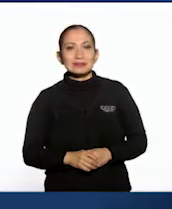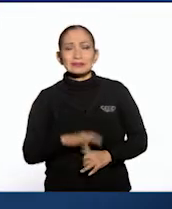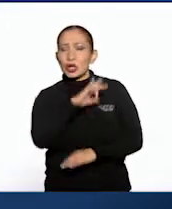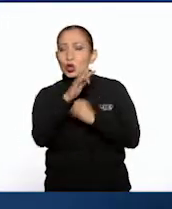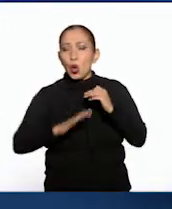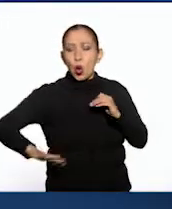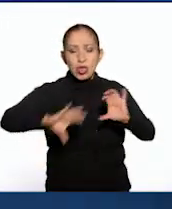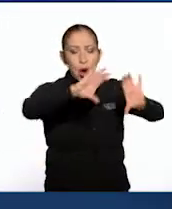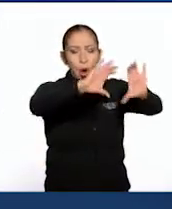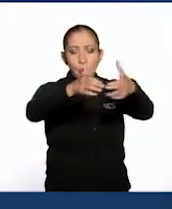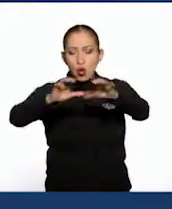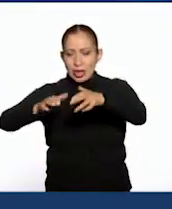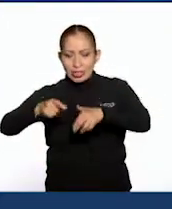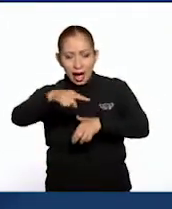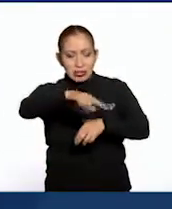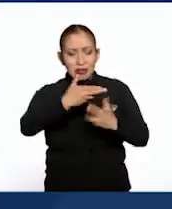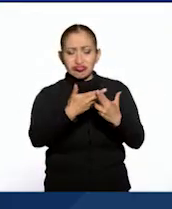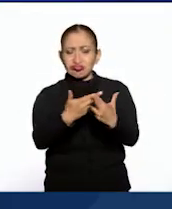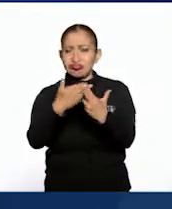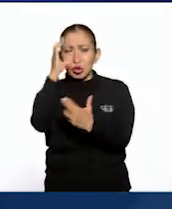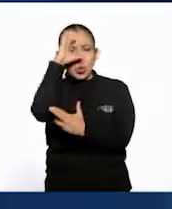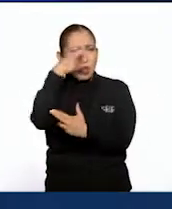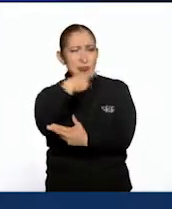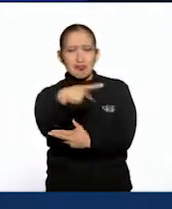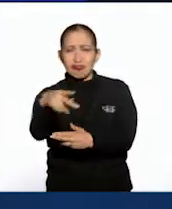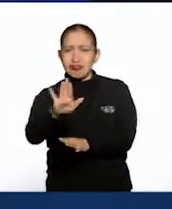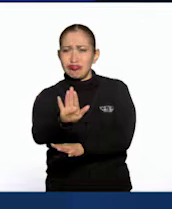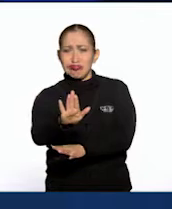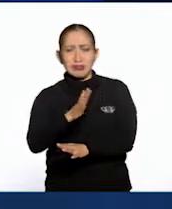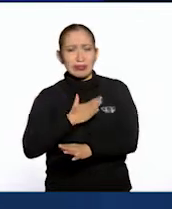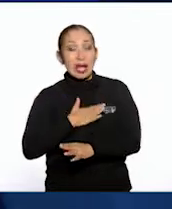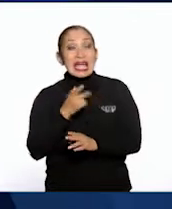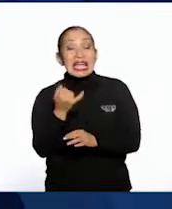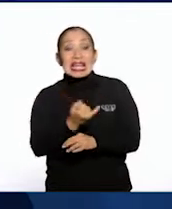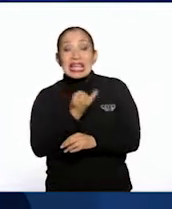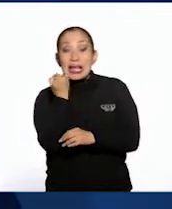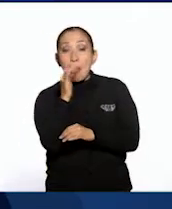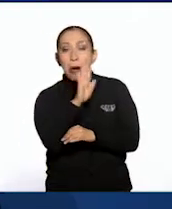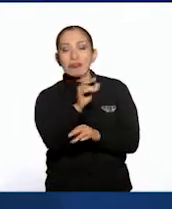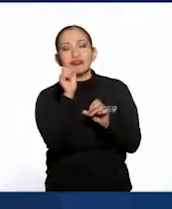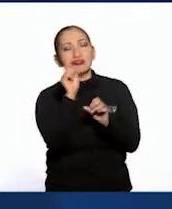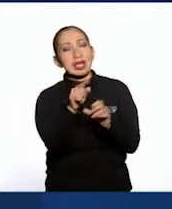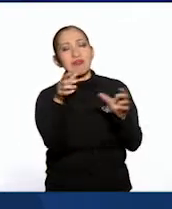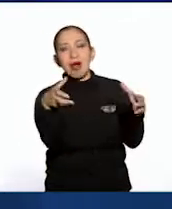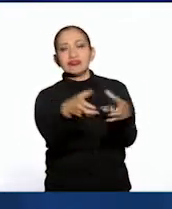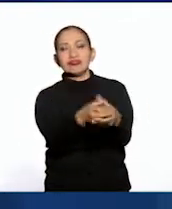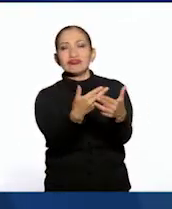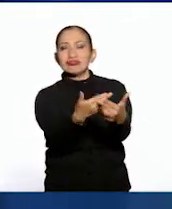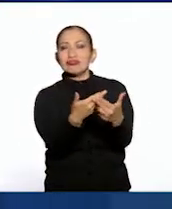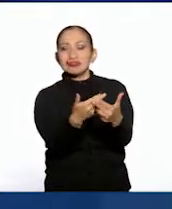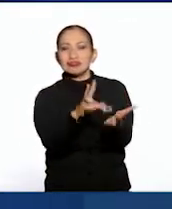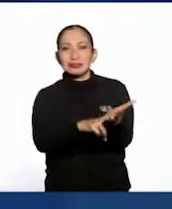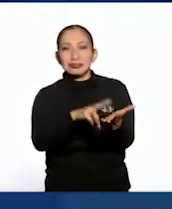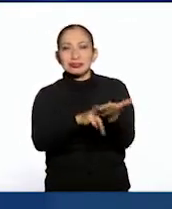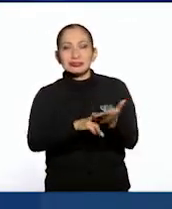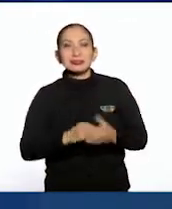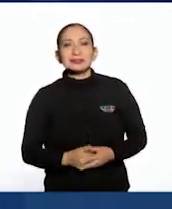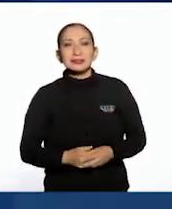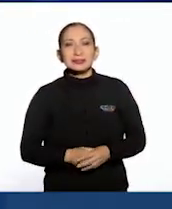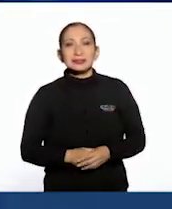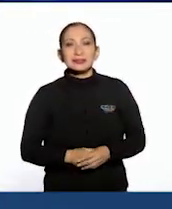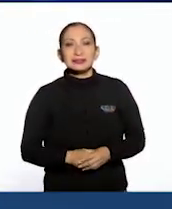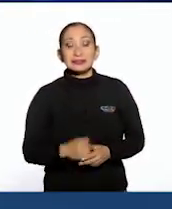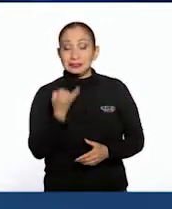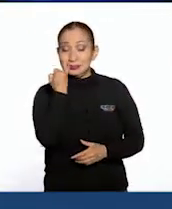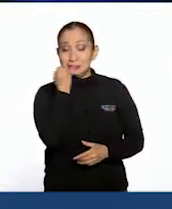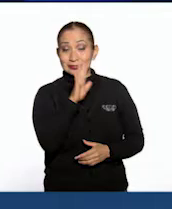Todas las comunidades cuentan con una riqueza cultural propia, y la lengua es parte de esta riqueza.